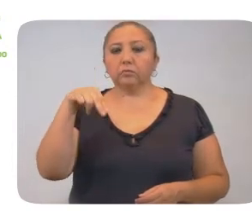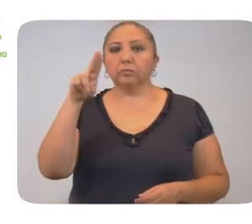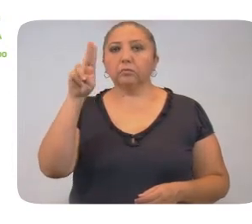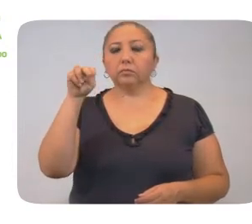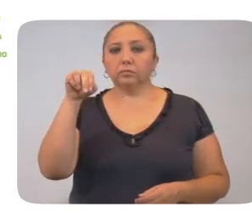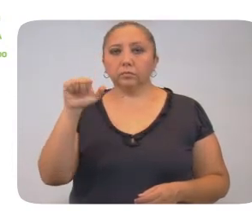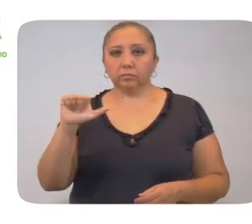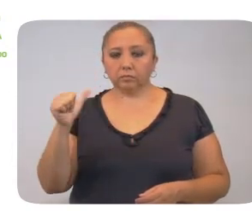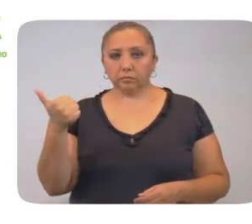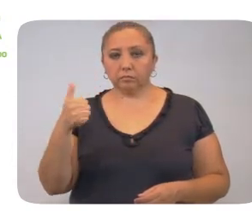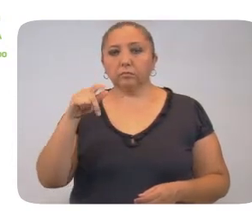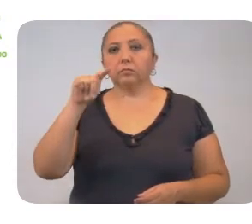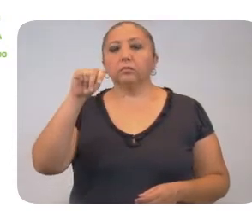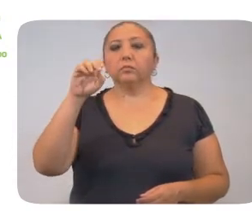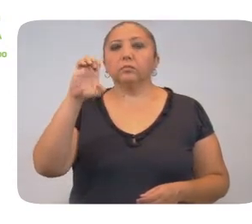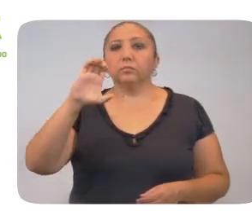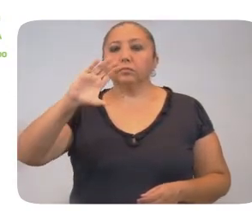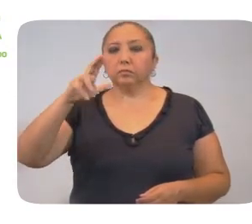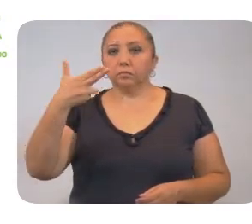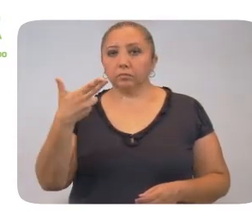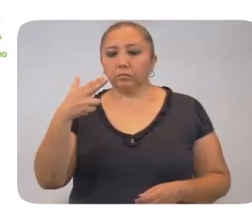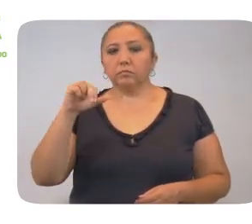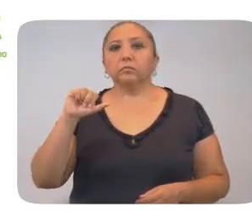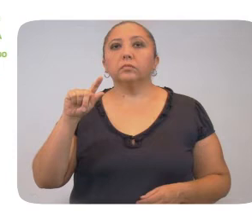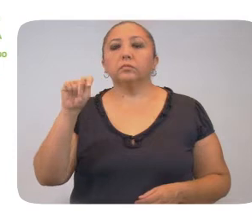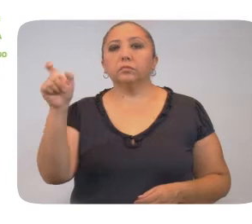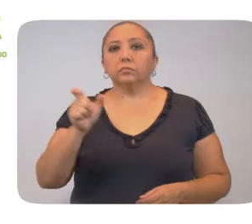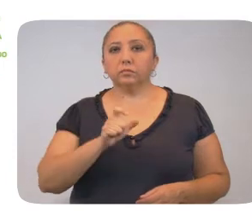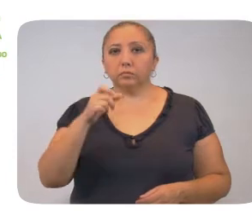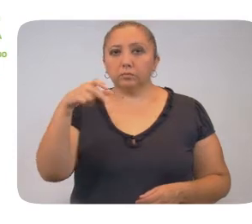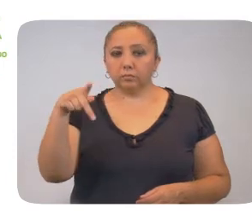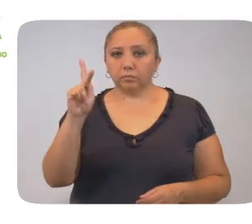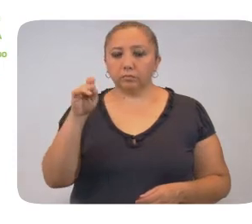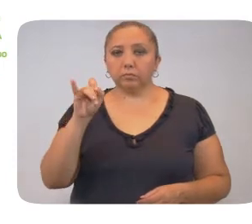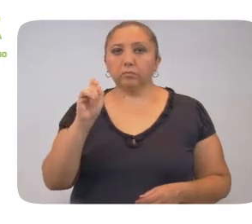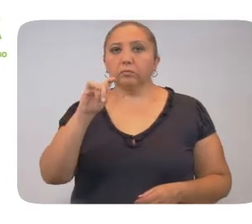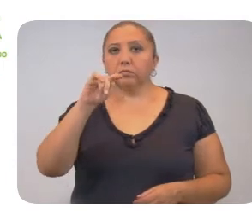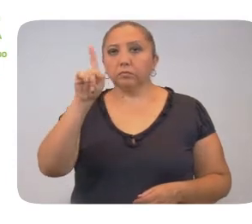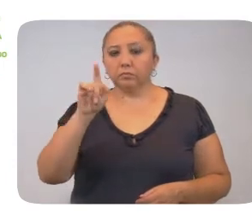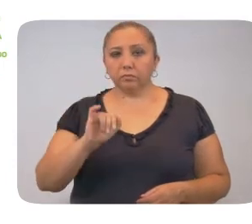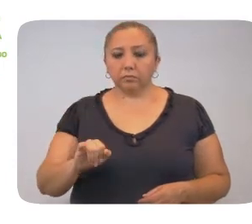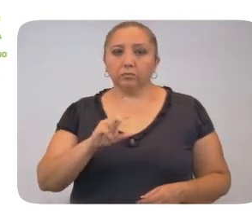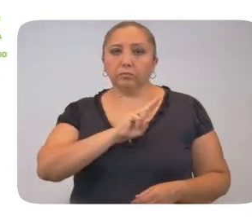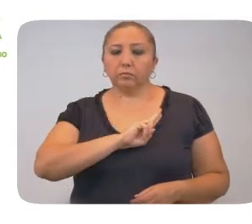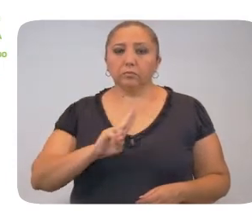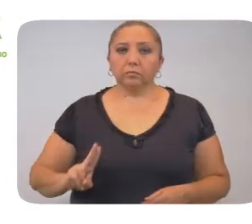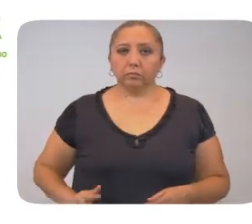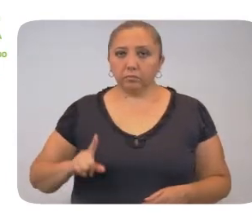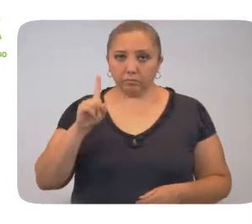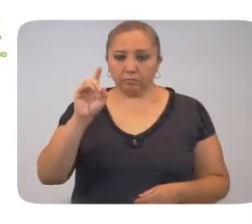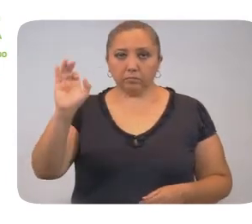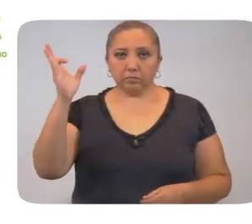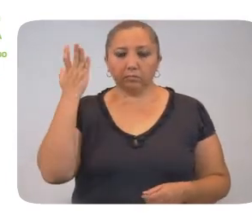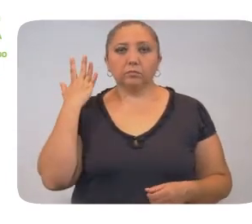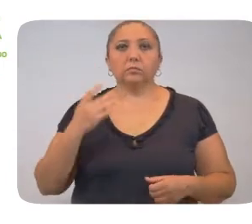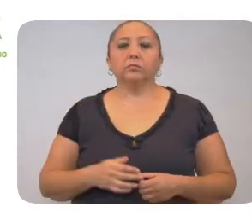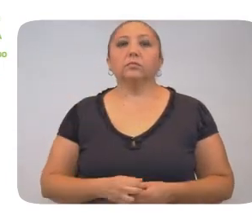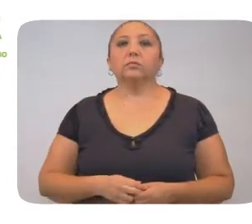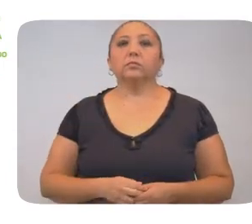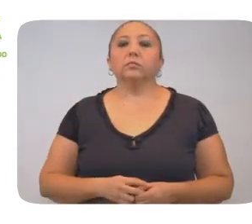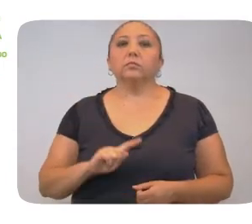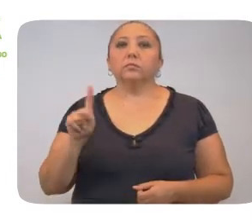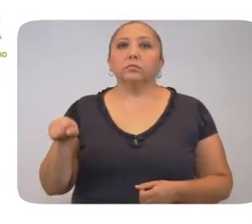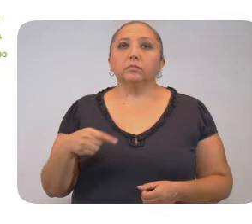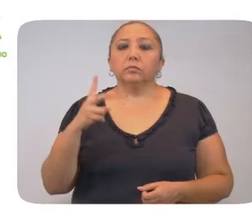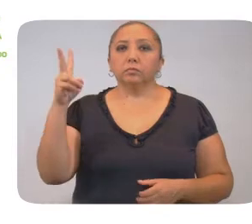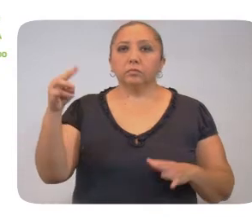Opichén, Tecó, Ticul, Tixcocop, Tixpehual, Tizimín y Humán, y 1 foráneo. En total,